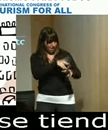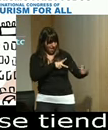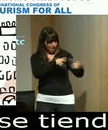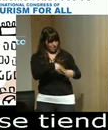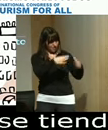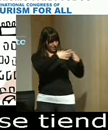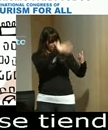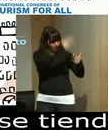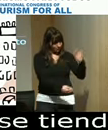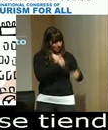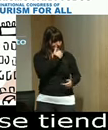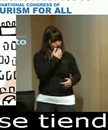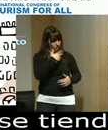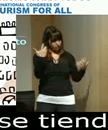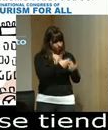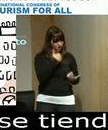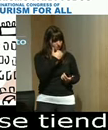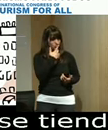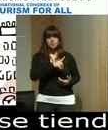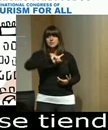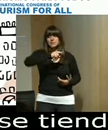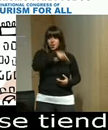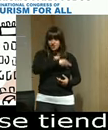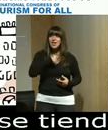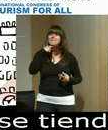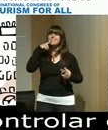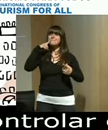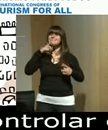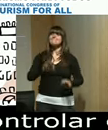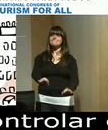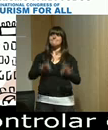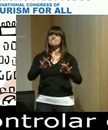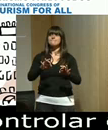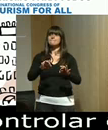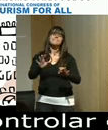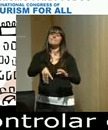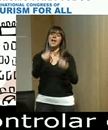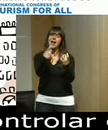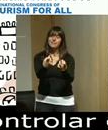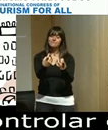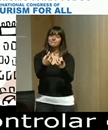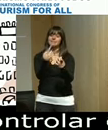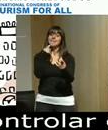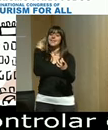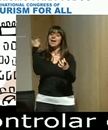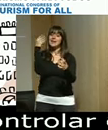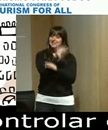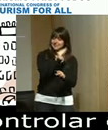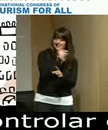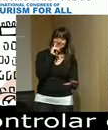productos, en las personas mayores prima la seguridad, la comodidad, la usabilidad y el diseño